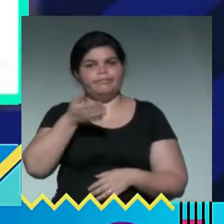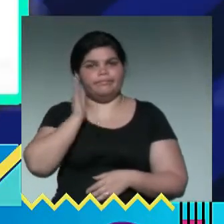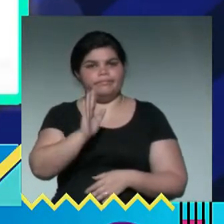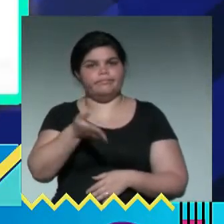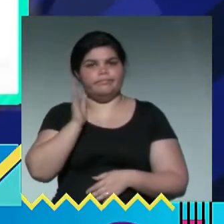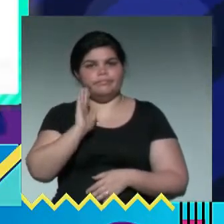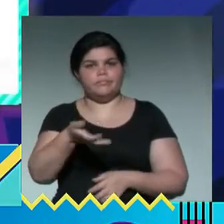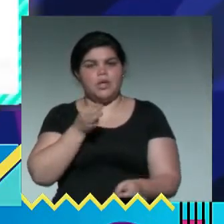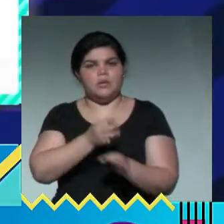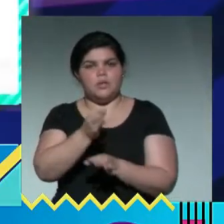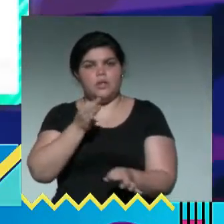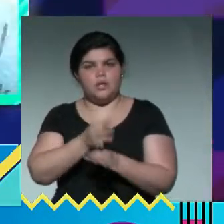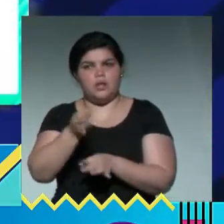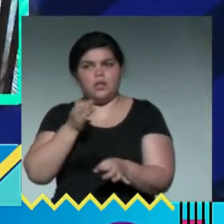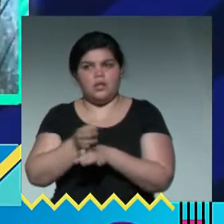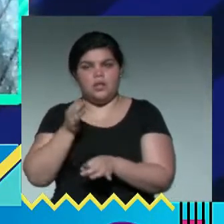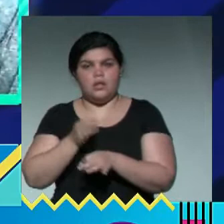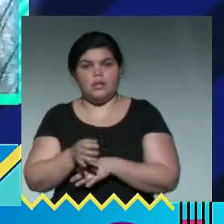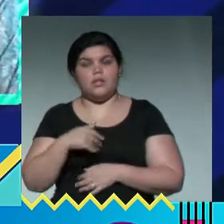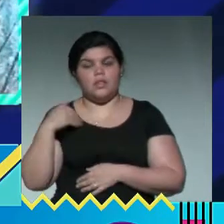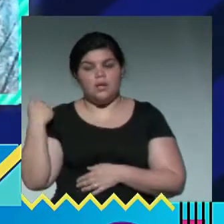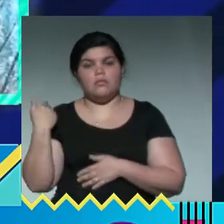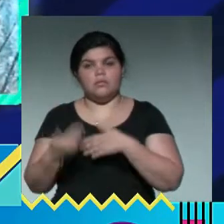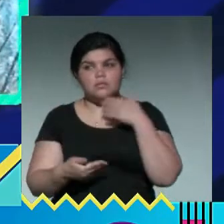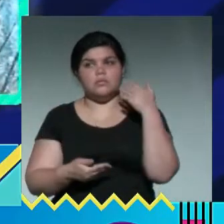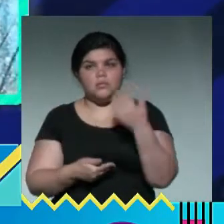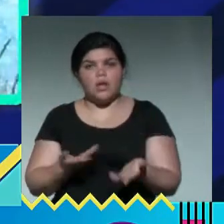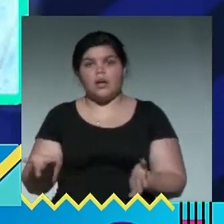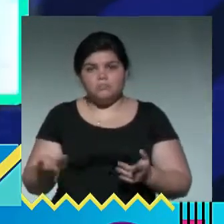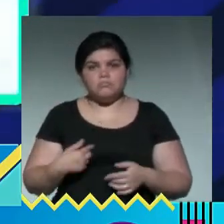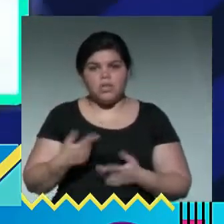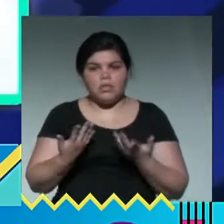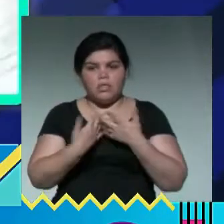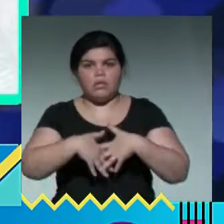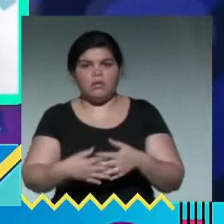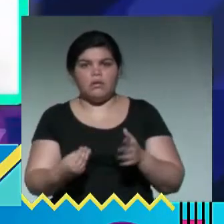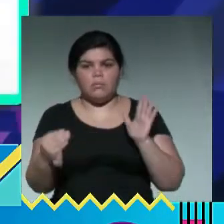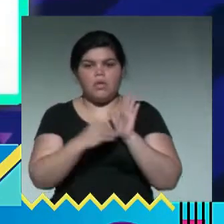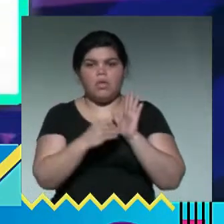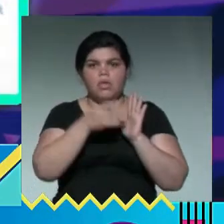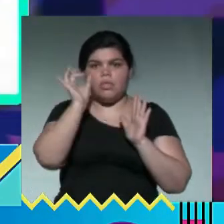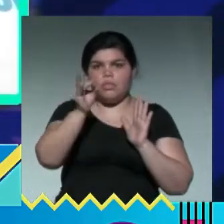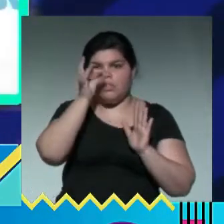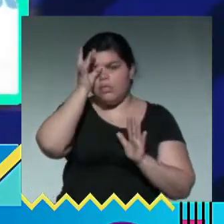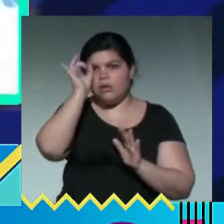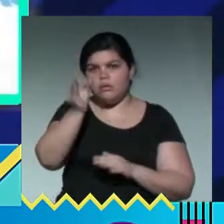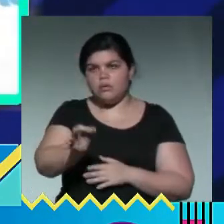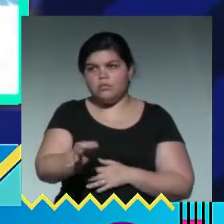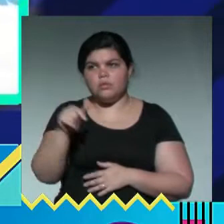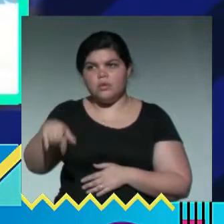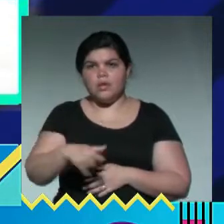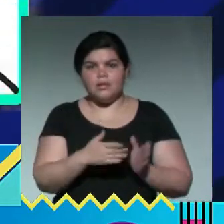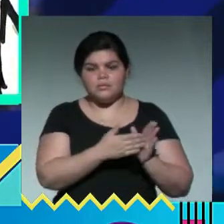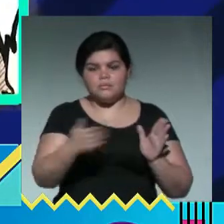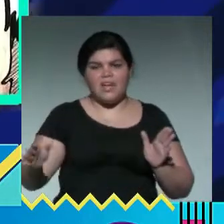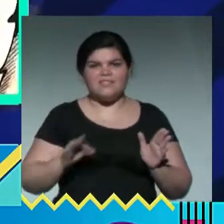también como la inserción que teníamos nosotros. Bueno, 12 de octubre se festejaba 14, imagínate vos, en 7 años de primaria,